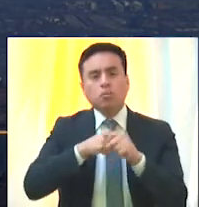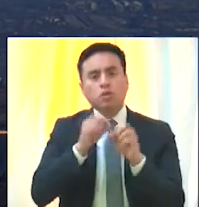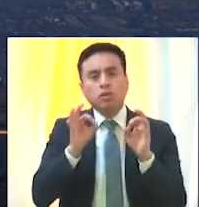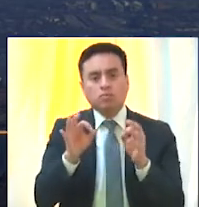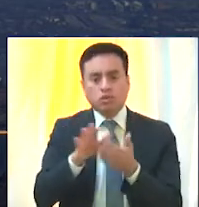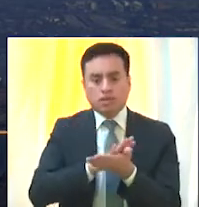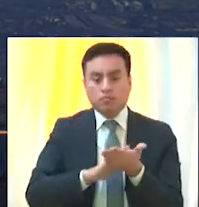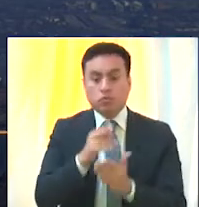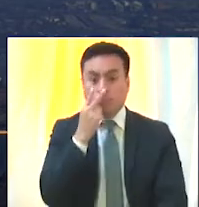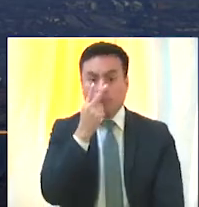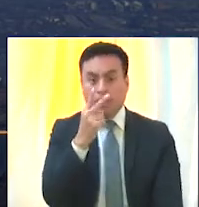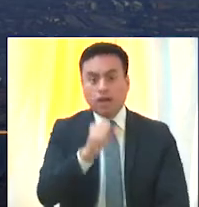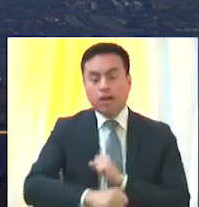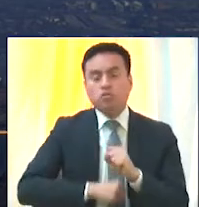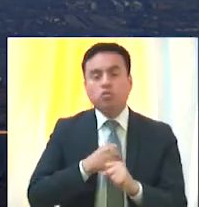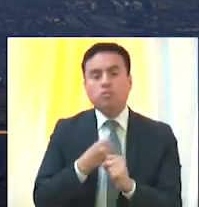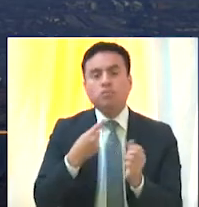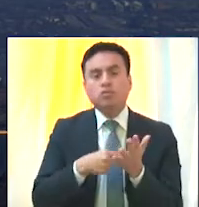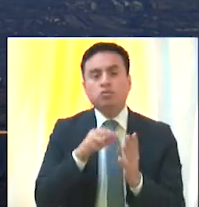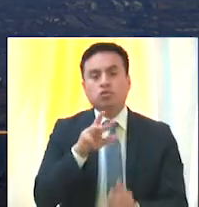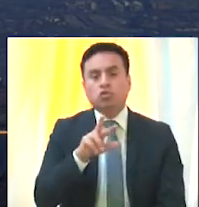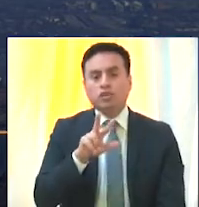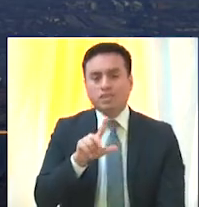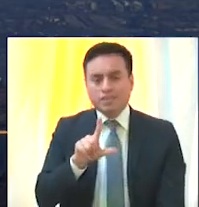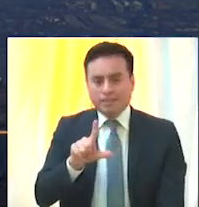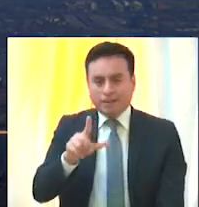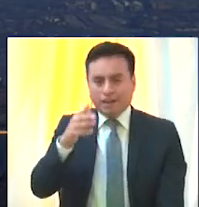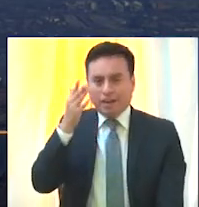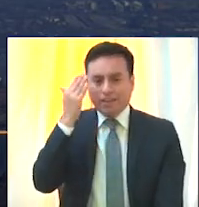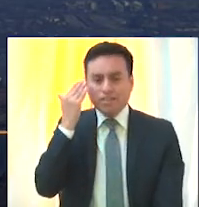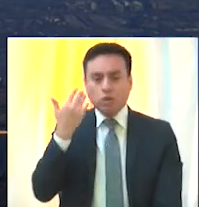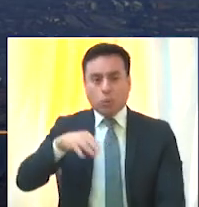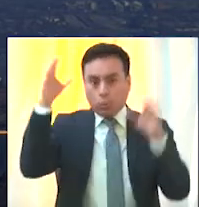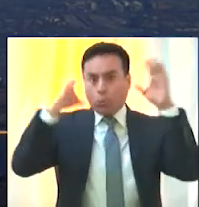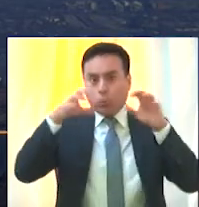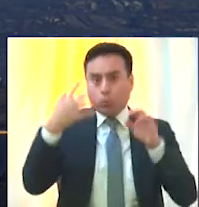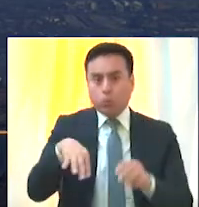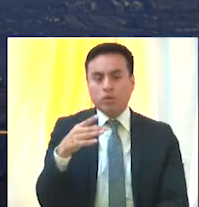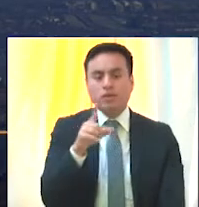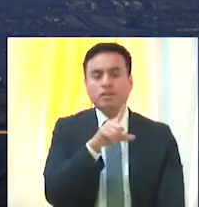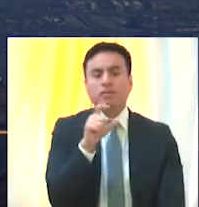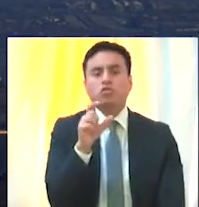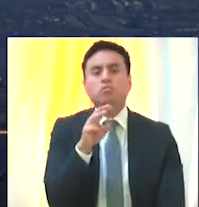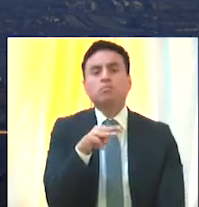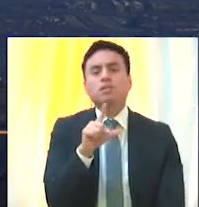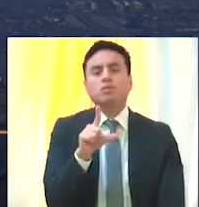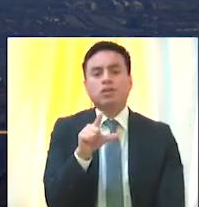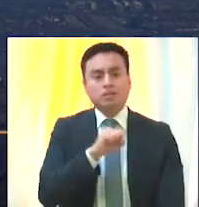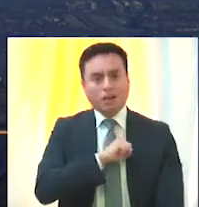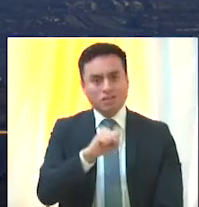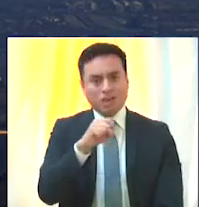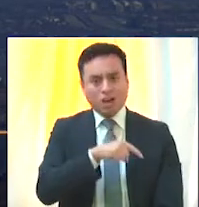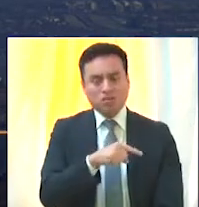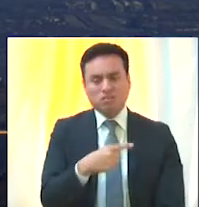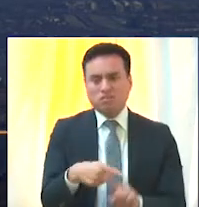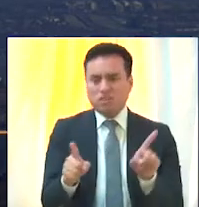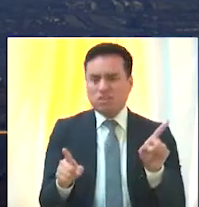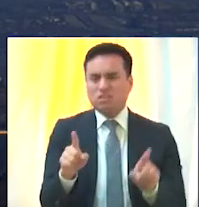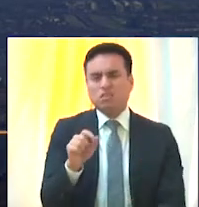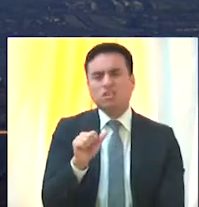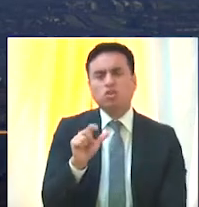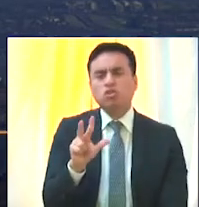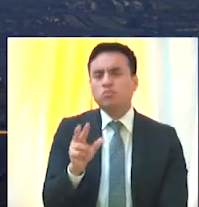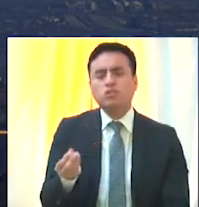Por ejemplo, ustedes ven el año 1987 relativamente lluvioso, con unos 700 milímetros acá en Santiago, versus el año